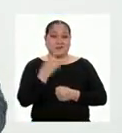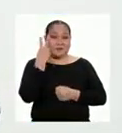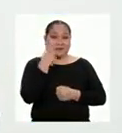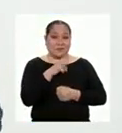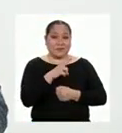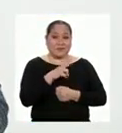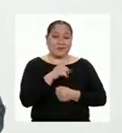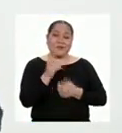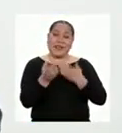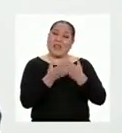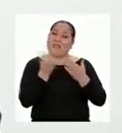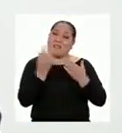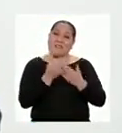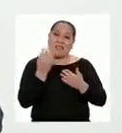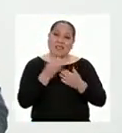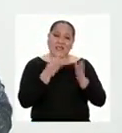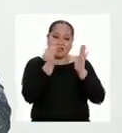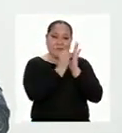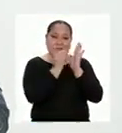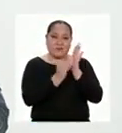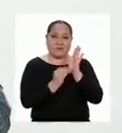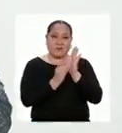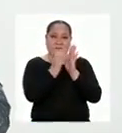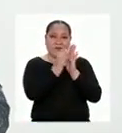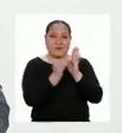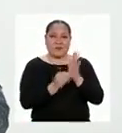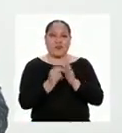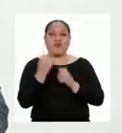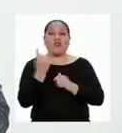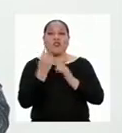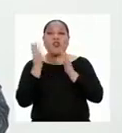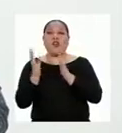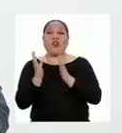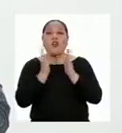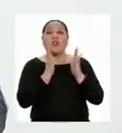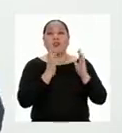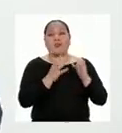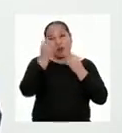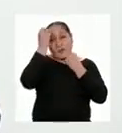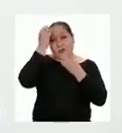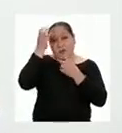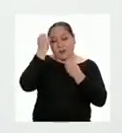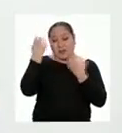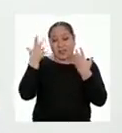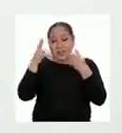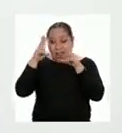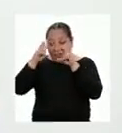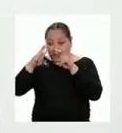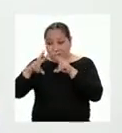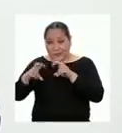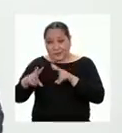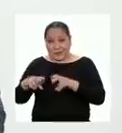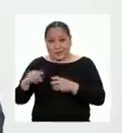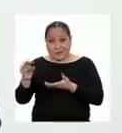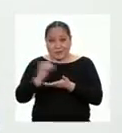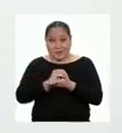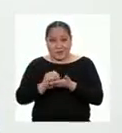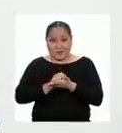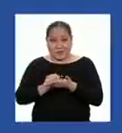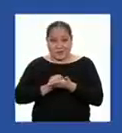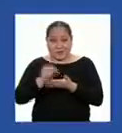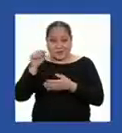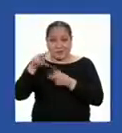Date cuenta de lo sencillo que será esto. Solo es cuestión de que ordenemos la información que ya hemos recopilado en